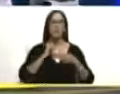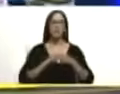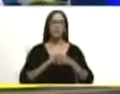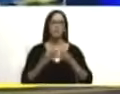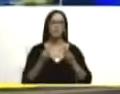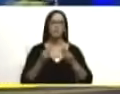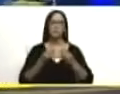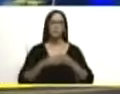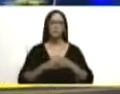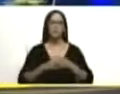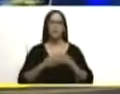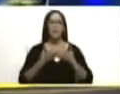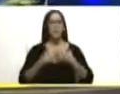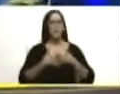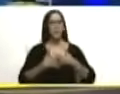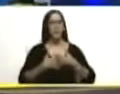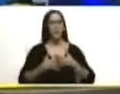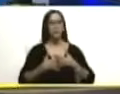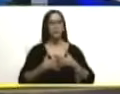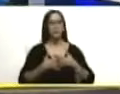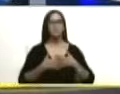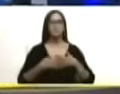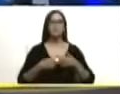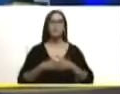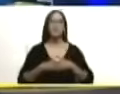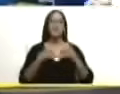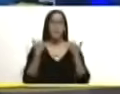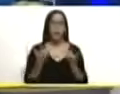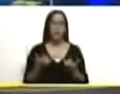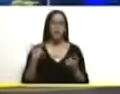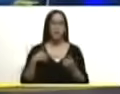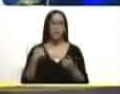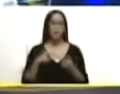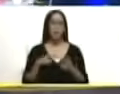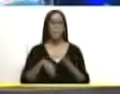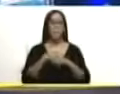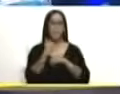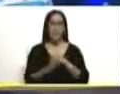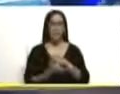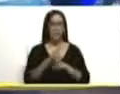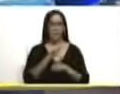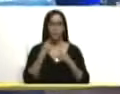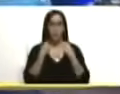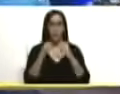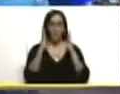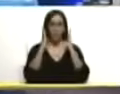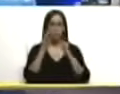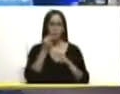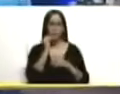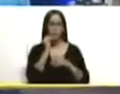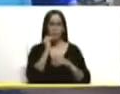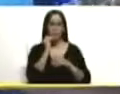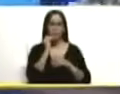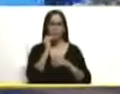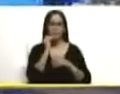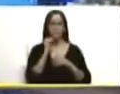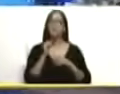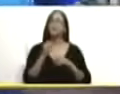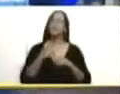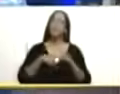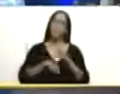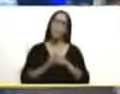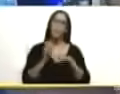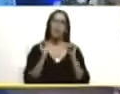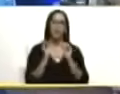Full. Emprendimiento jóvenes, de emprendedores. Y ahora tengo un plan, no se lo pierda, atención jóvenes, voy a anunciar